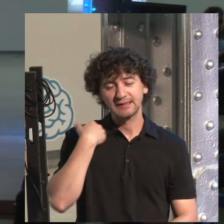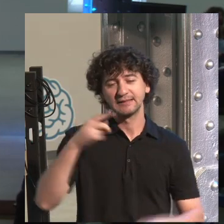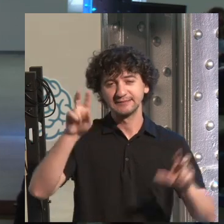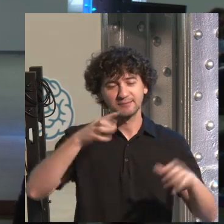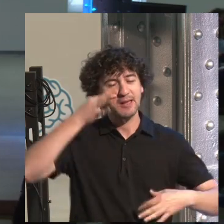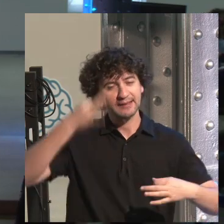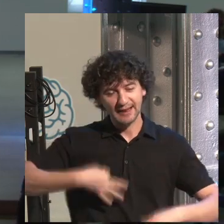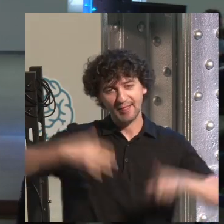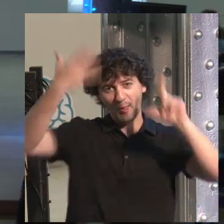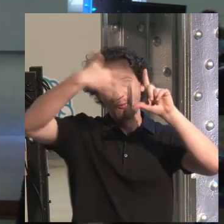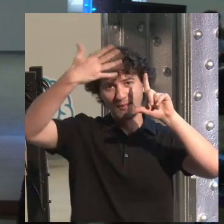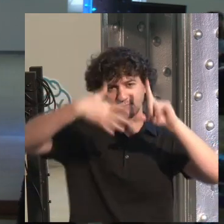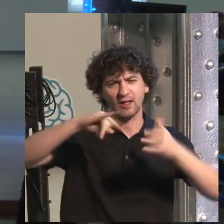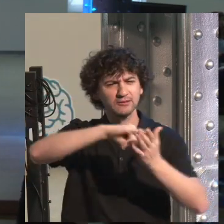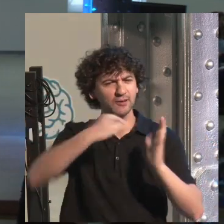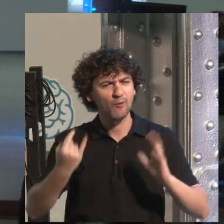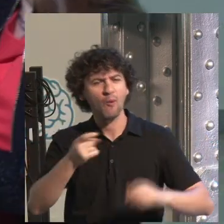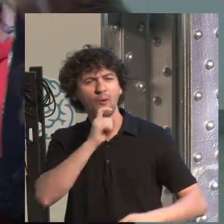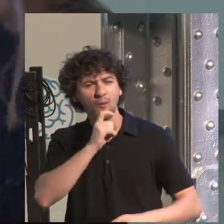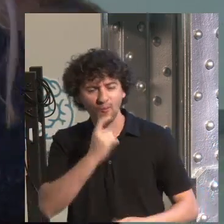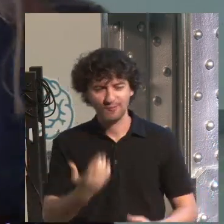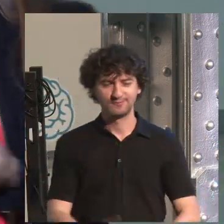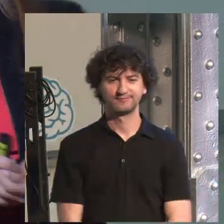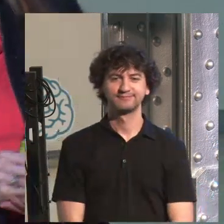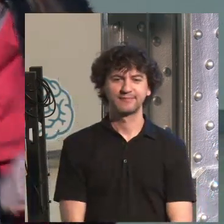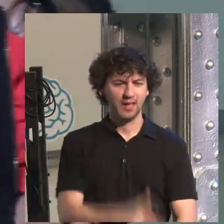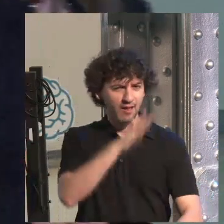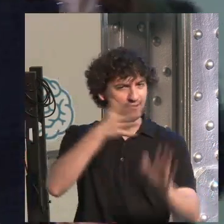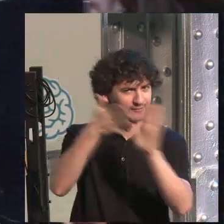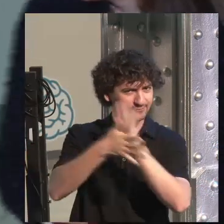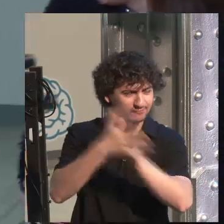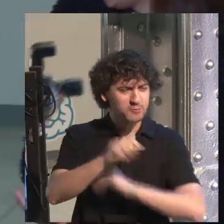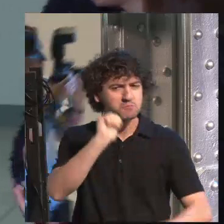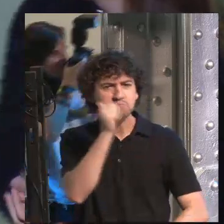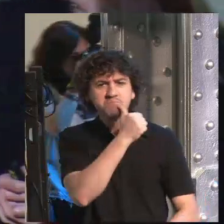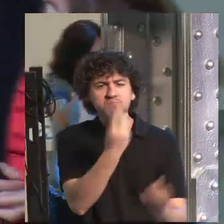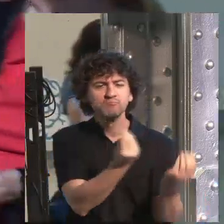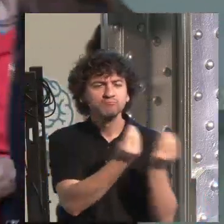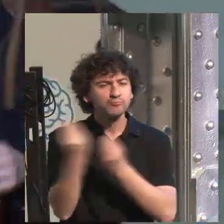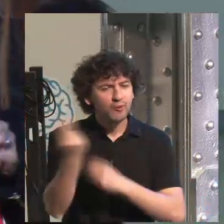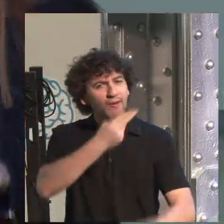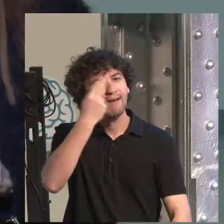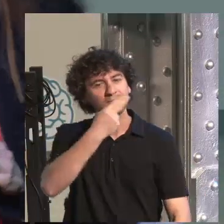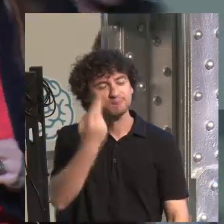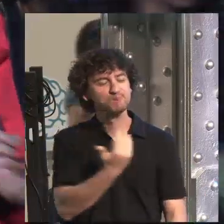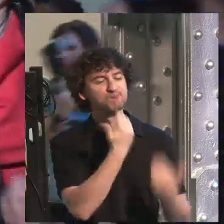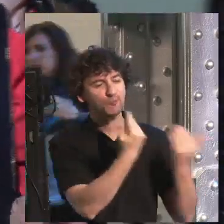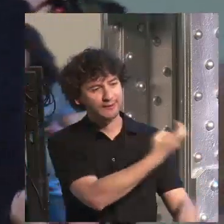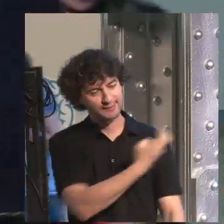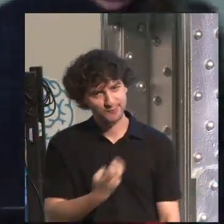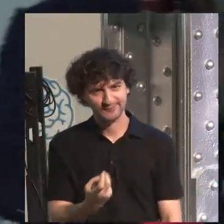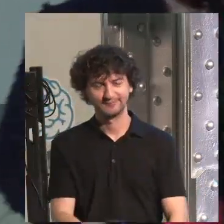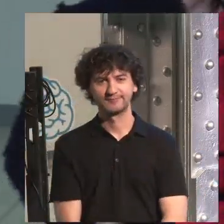cerebro y tecnología, ¿cómo no vas a hablar de la realidad virtual? Ahora lo verás, hablo de otras cosas. Es un misterio, como el cerebro. Bueno, adelante.